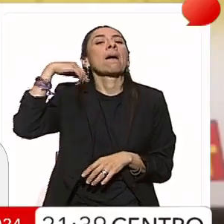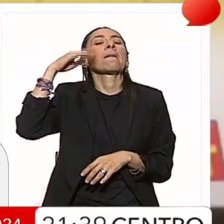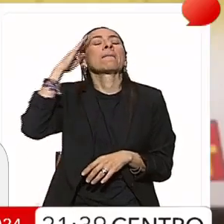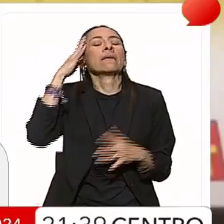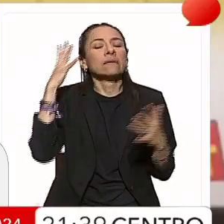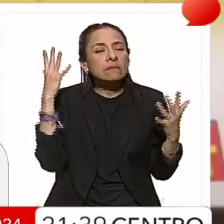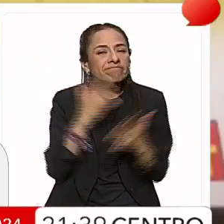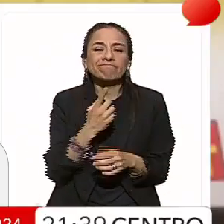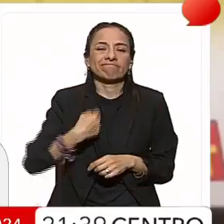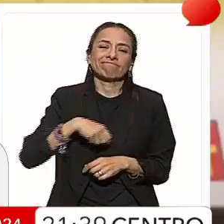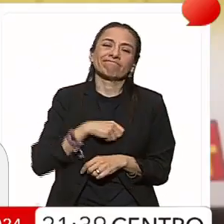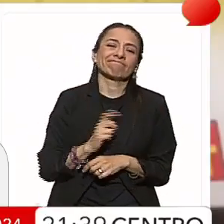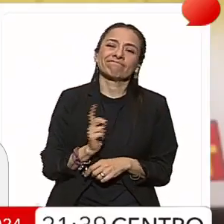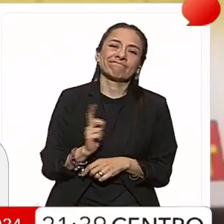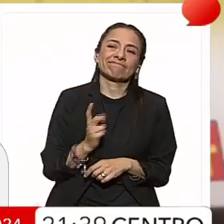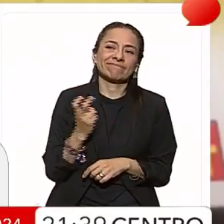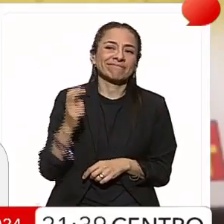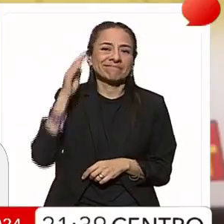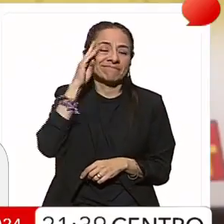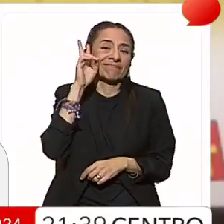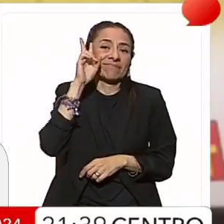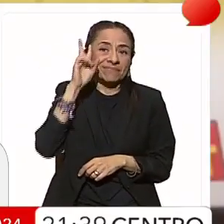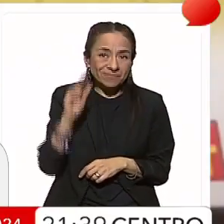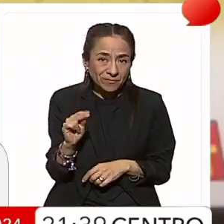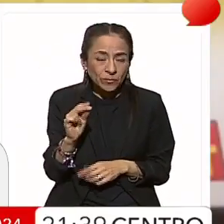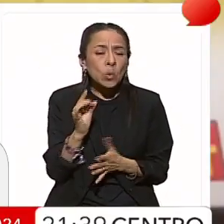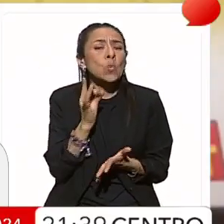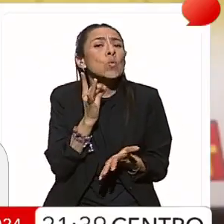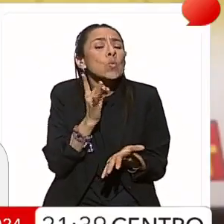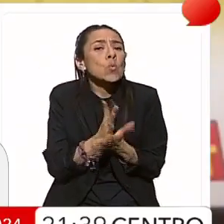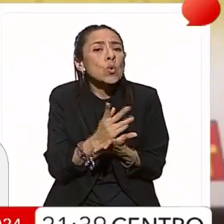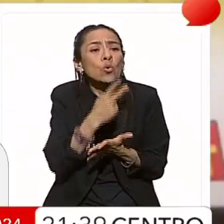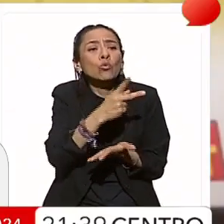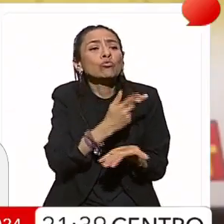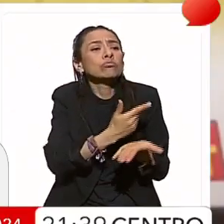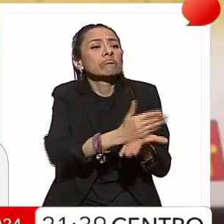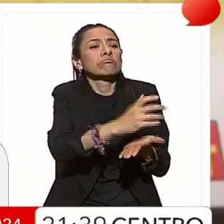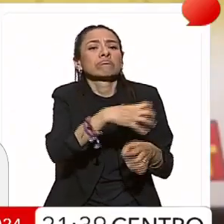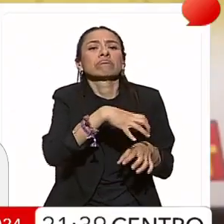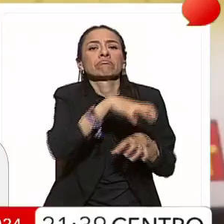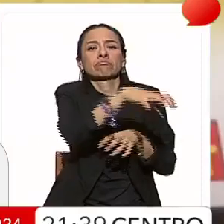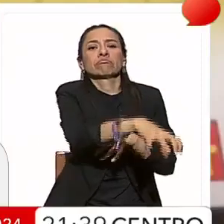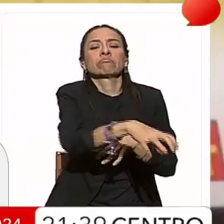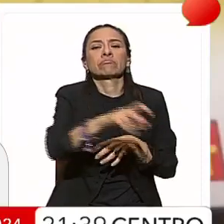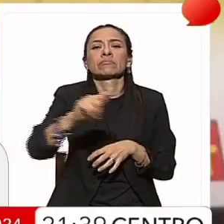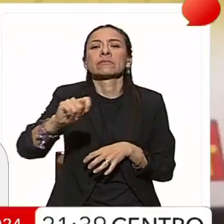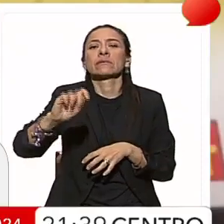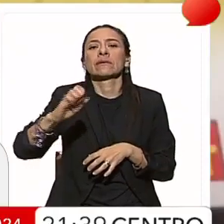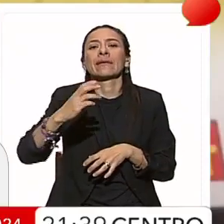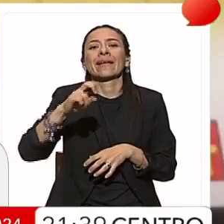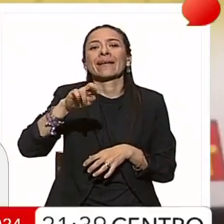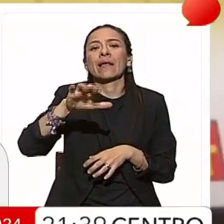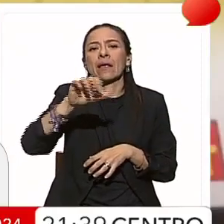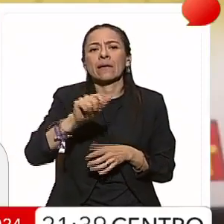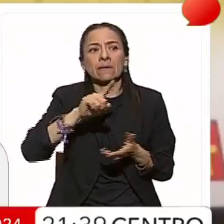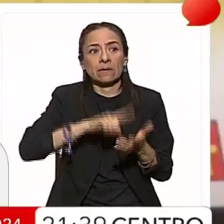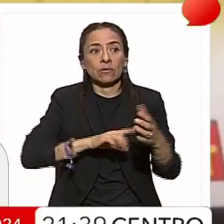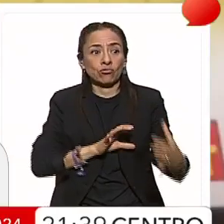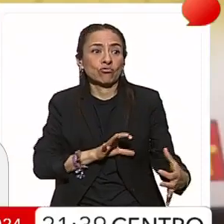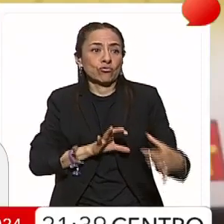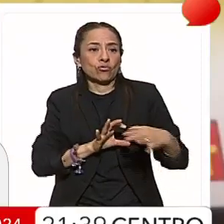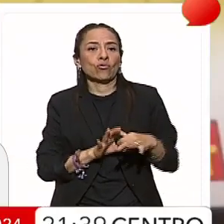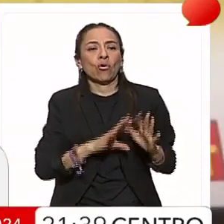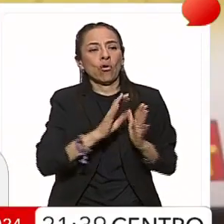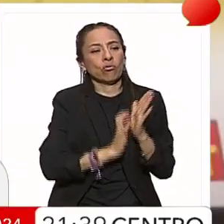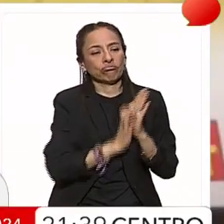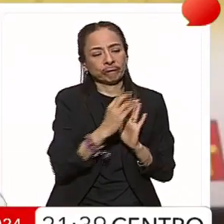cumplir perfectamente resguardando solo la autonomía técnica sin necesidad de tenerlos como órganos constitucionales. Pues como bien